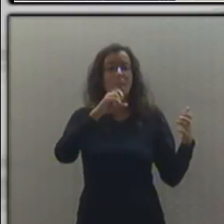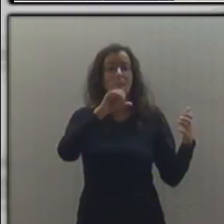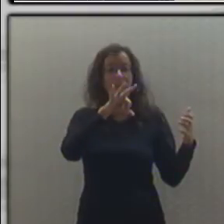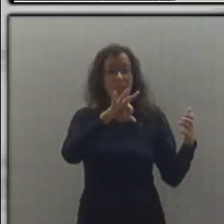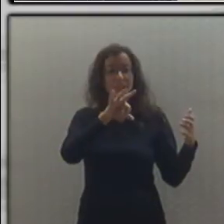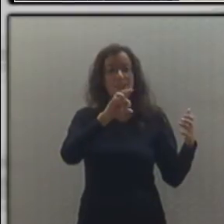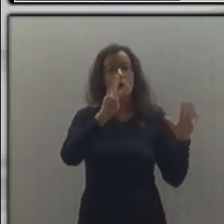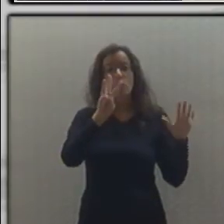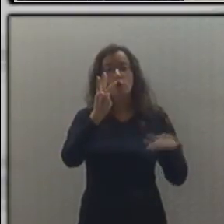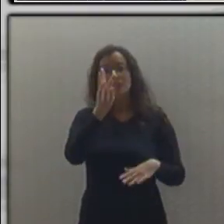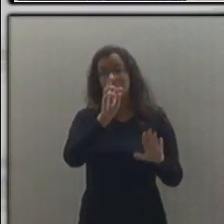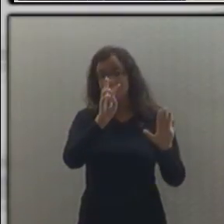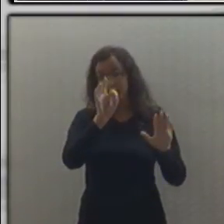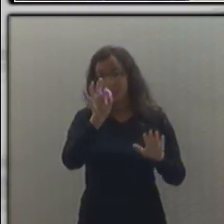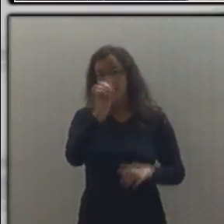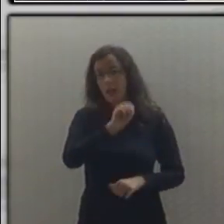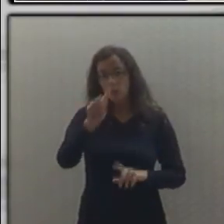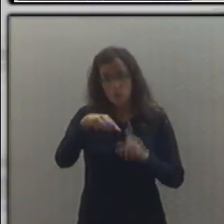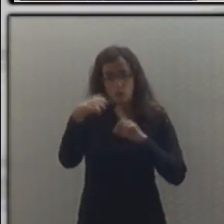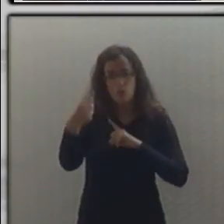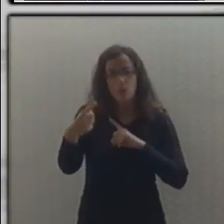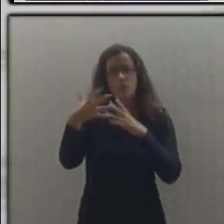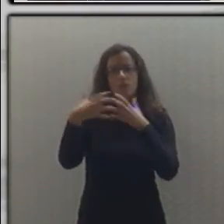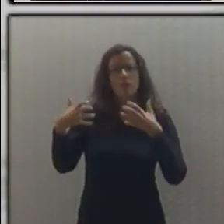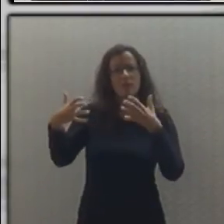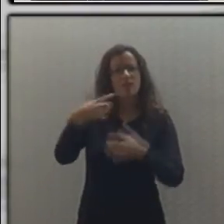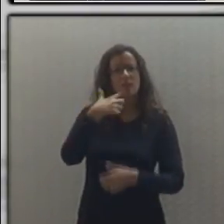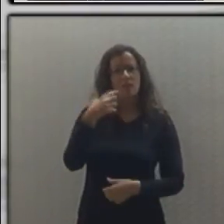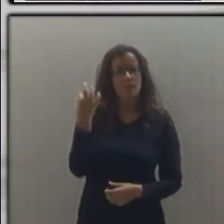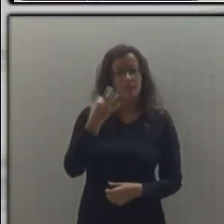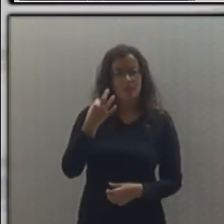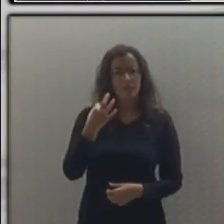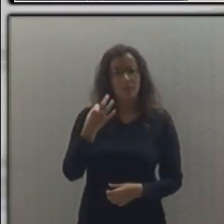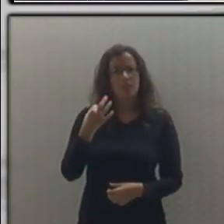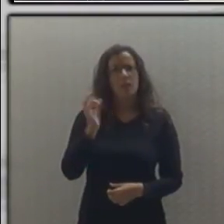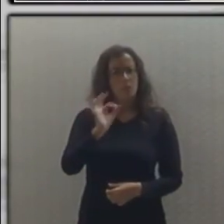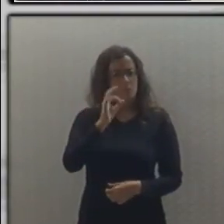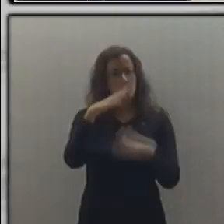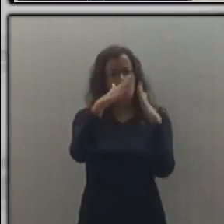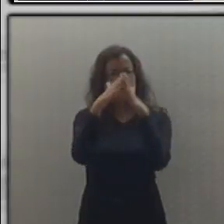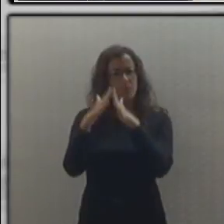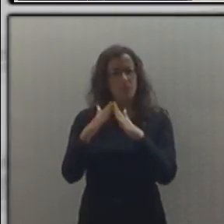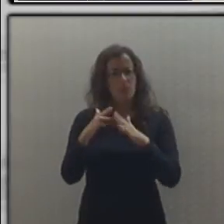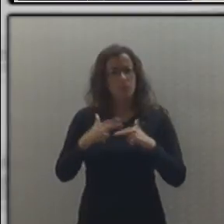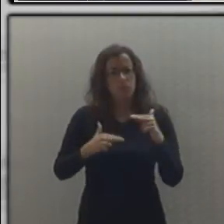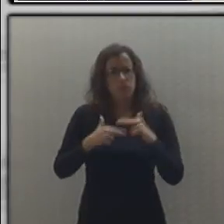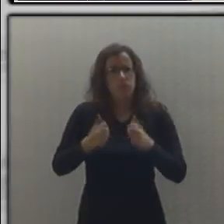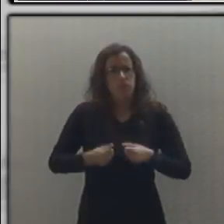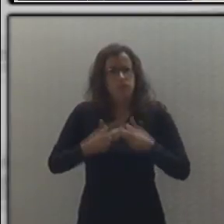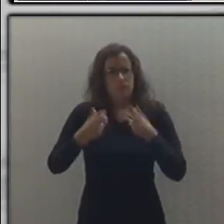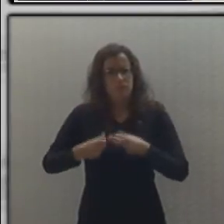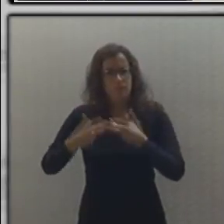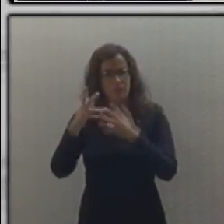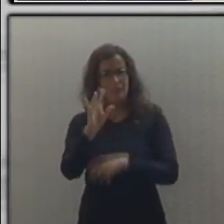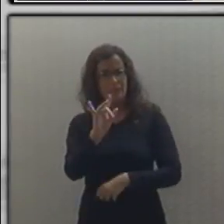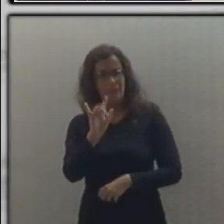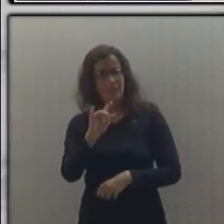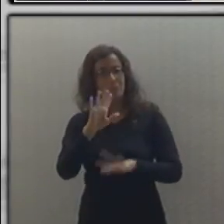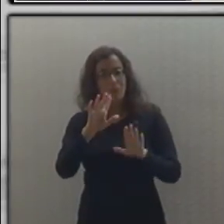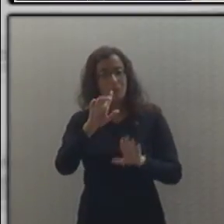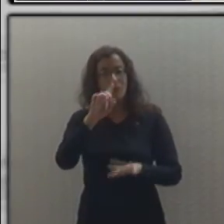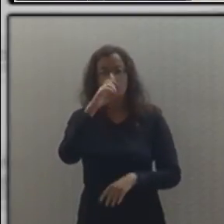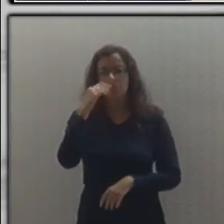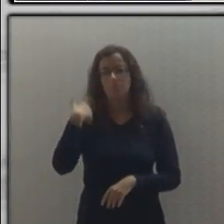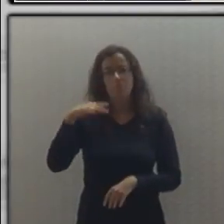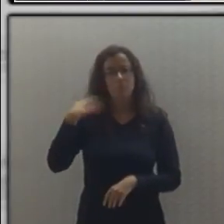años después, hace referencia a que efectivamente hemos construido mucha vivienda, pero está obsoleta y no